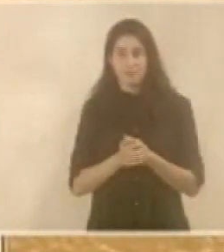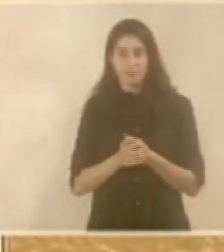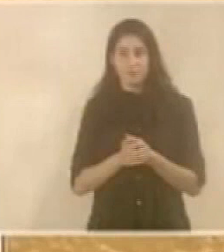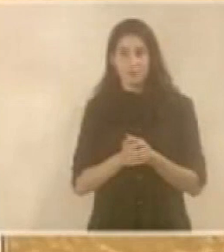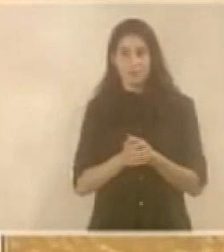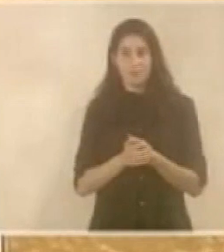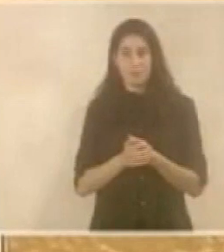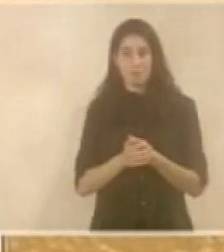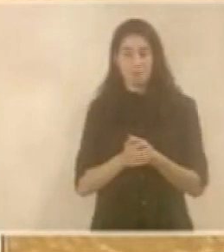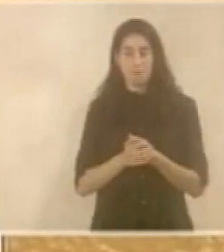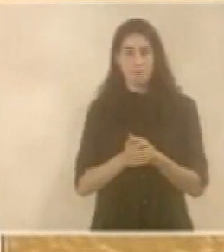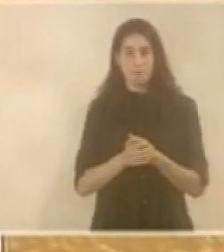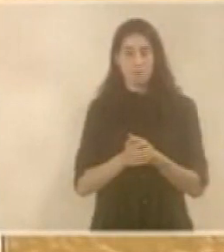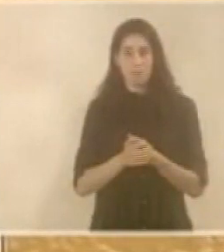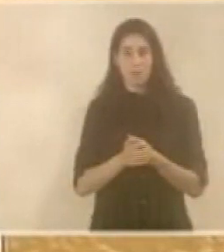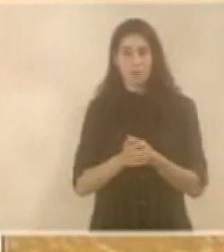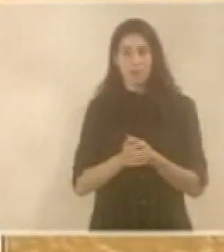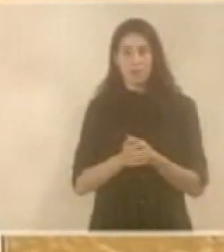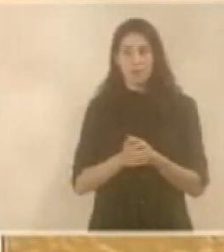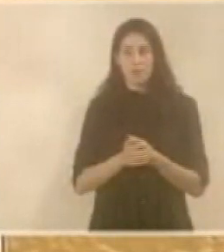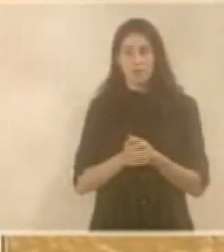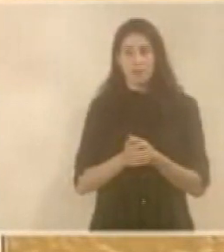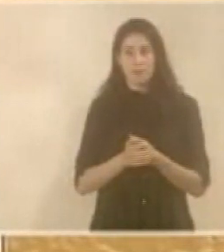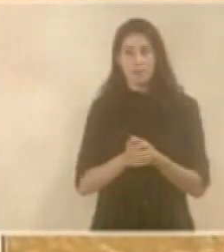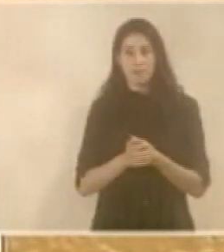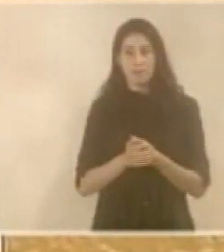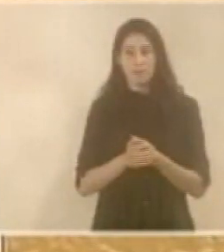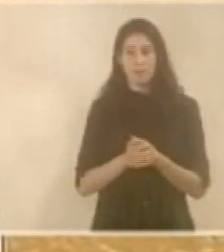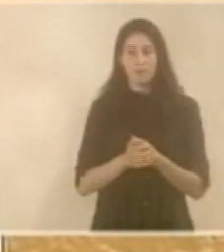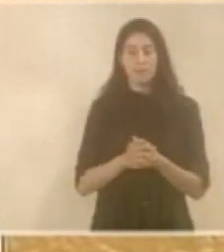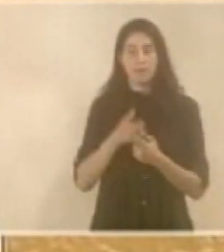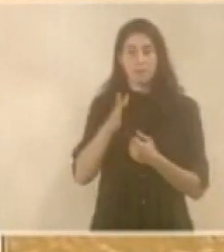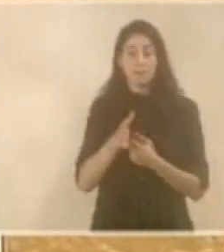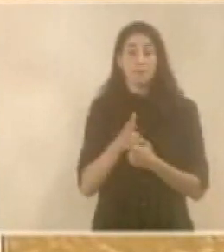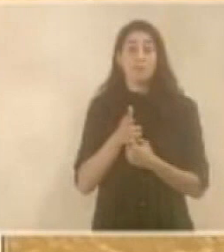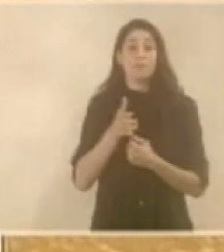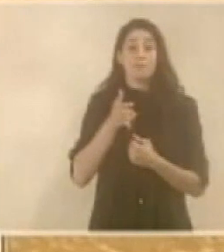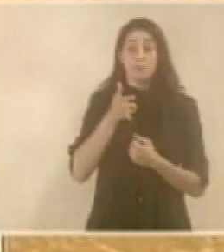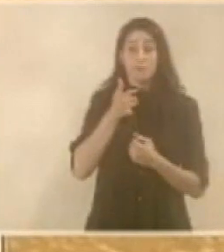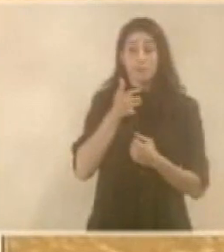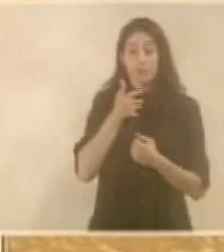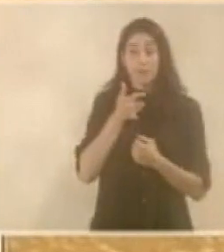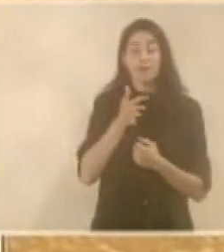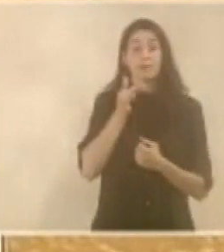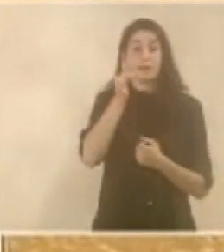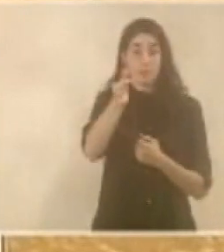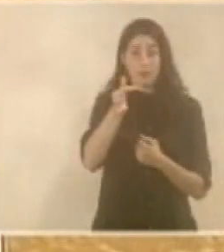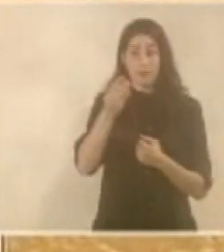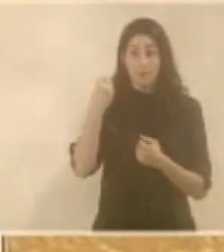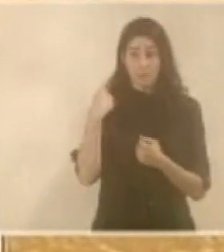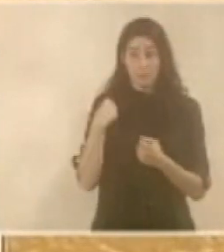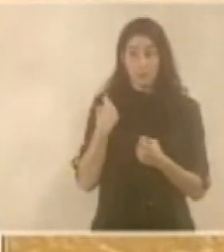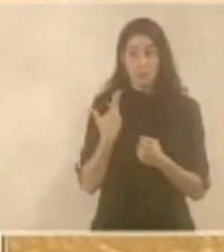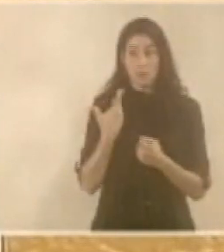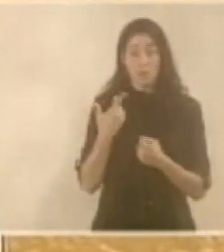reales ordenanzas para las Fuerzas Armadas en lo relativo a neutralidad política, por encontrarme en la situación administrativa de reserva.